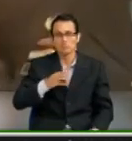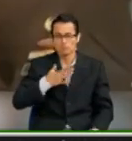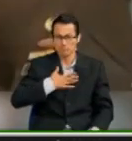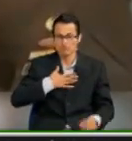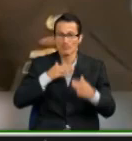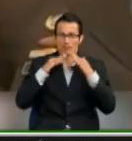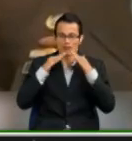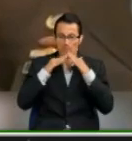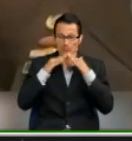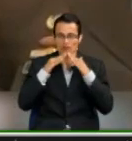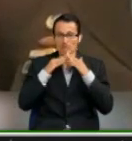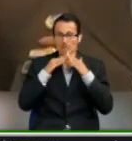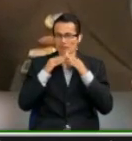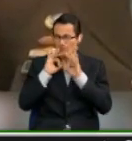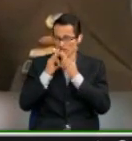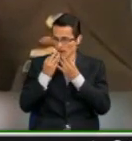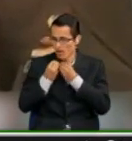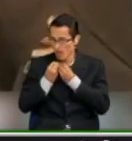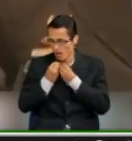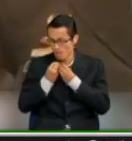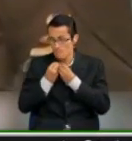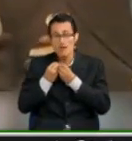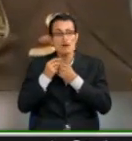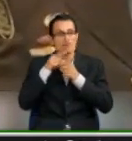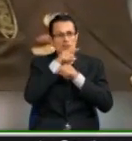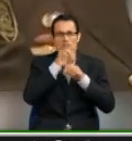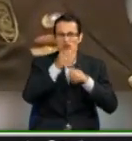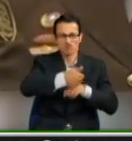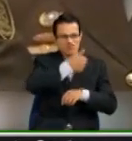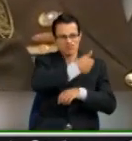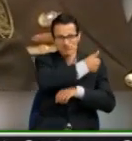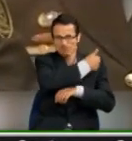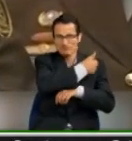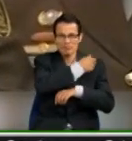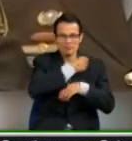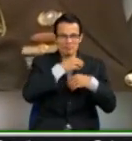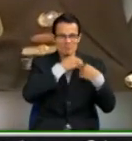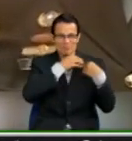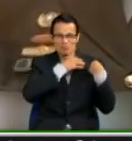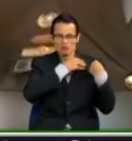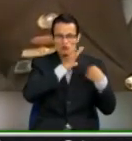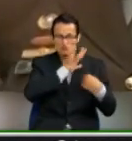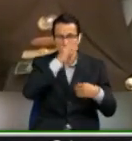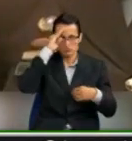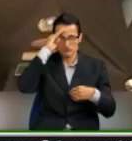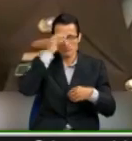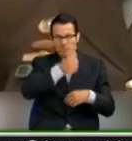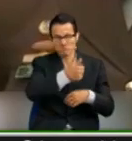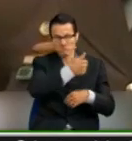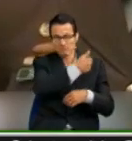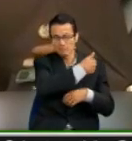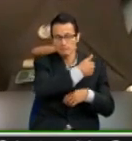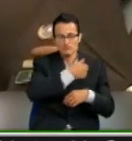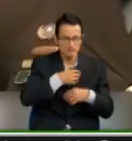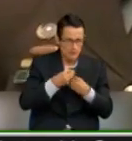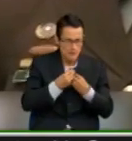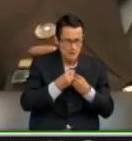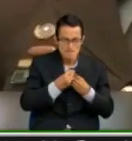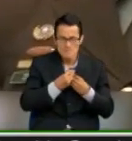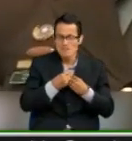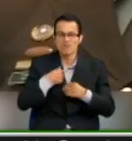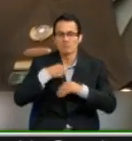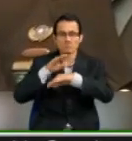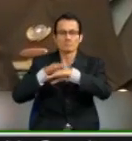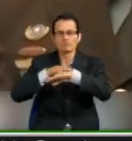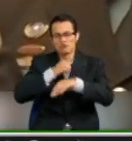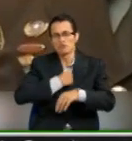junto al Cuerpo de Generales y de cara al país, de pedirle al señor presidente